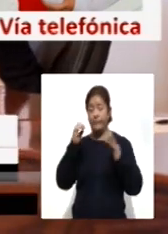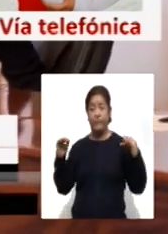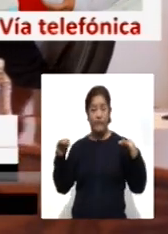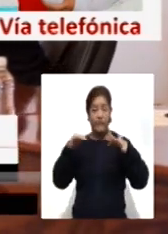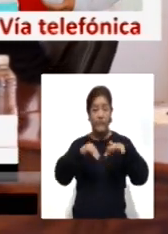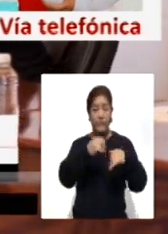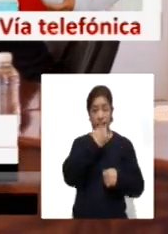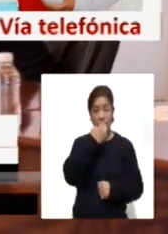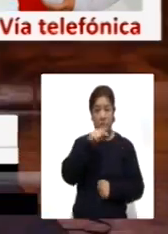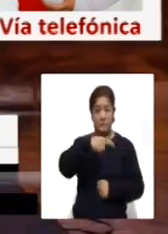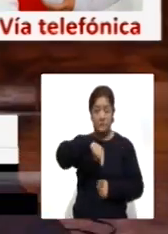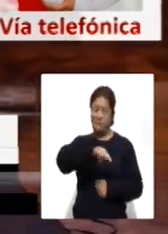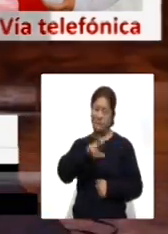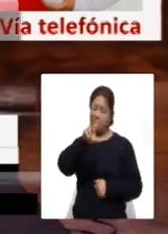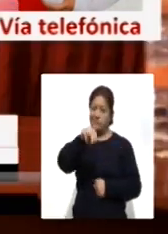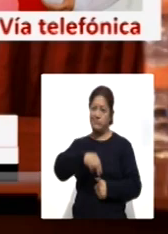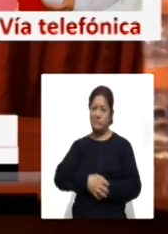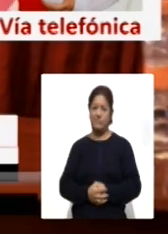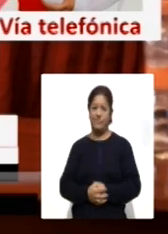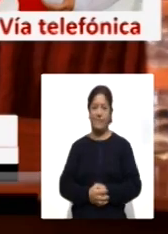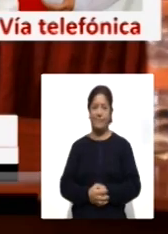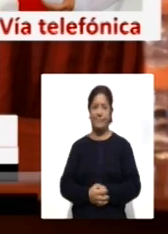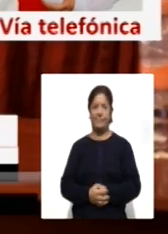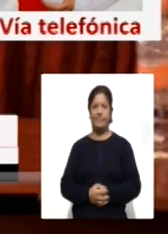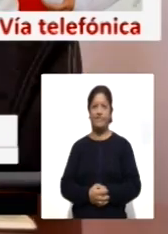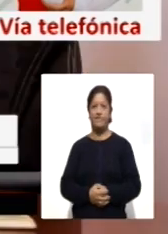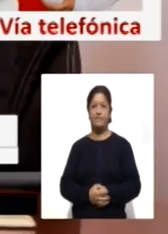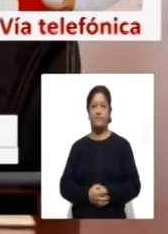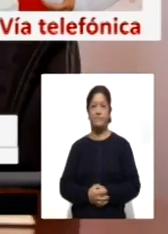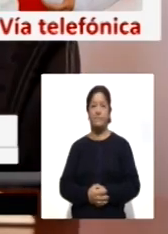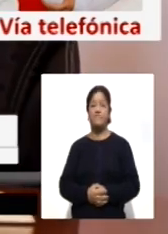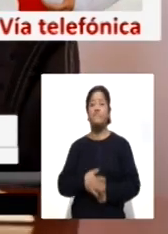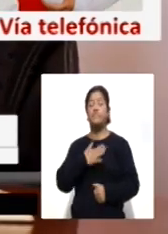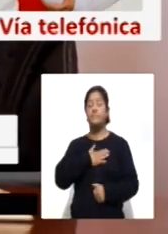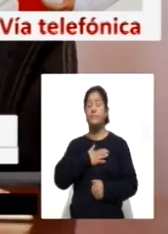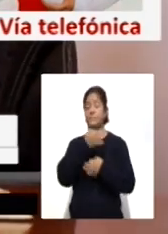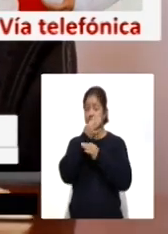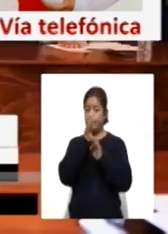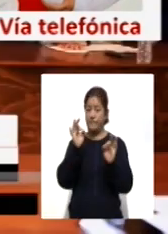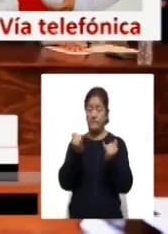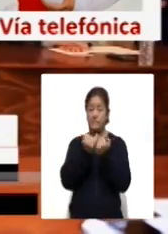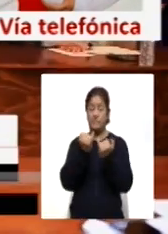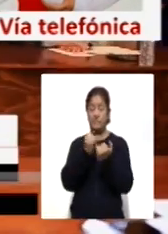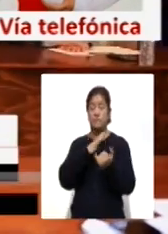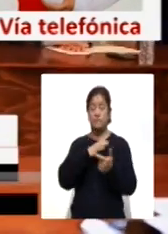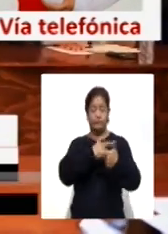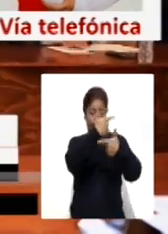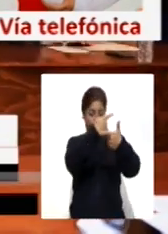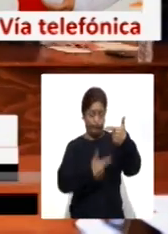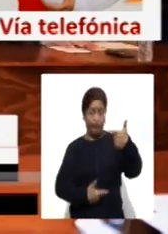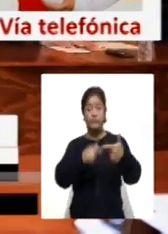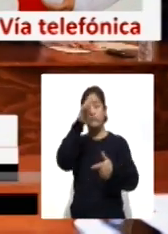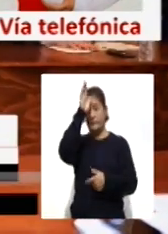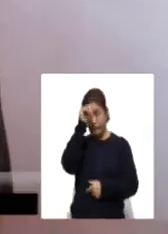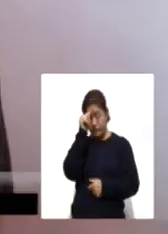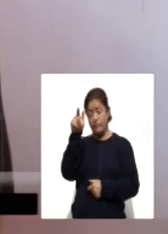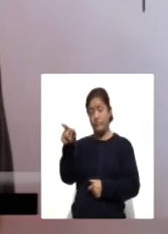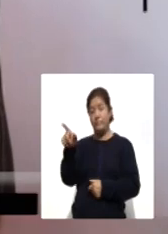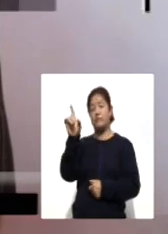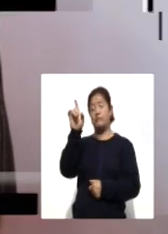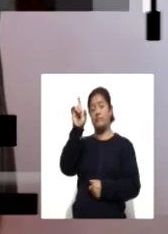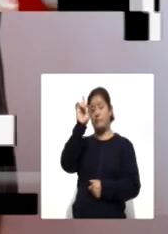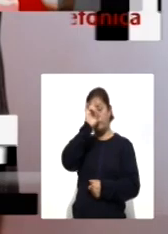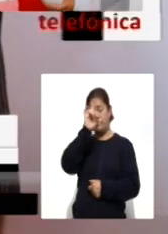los planteles educativos del estado. Aislado auditorio, compartirles que como parte de los acuerdos establecidos en el Consejo Estatal de